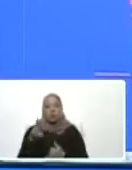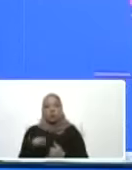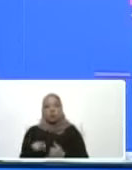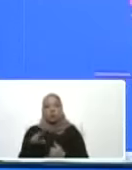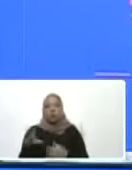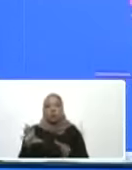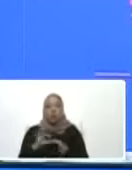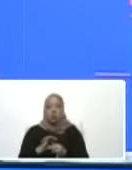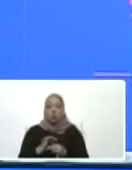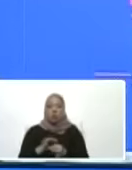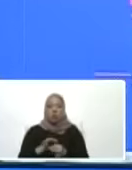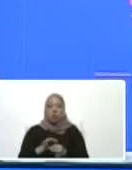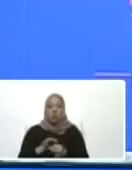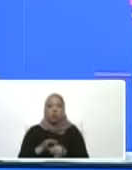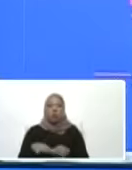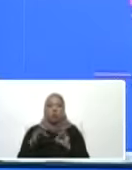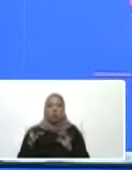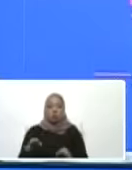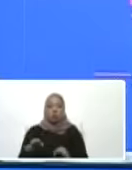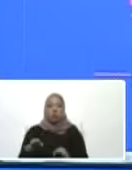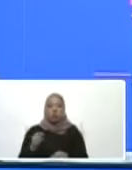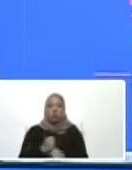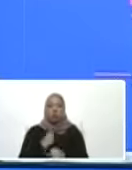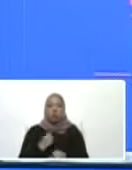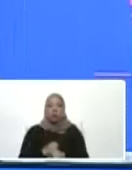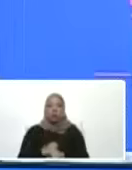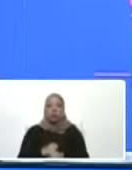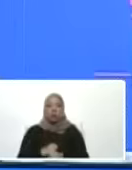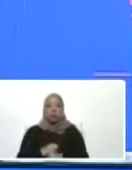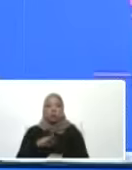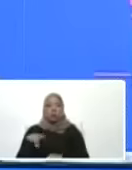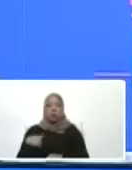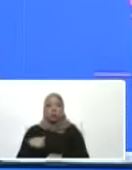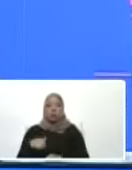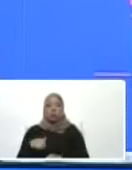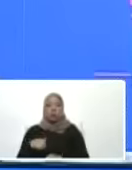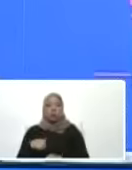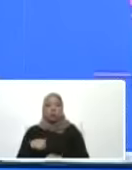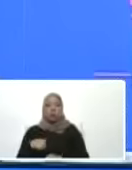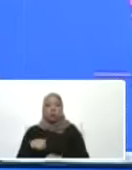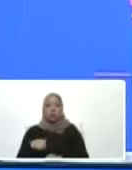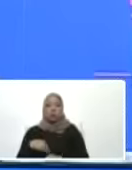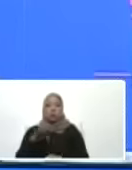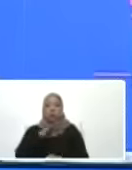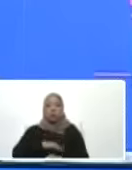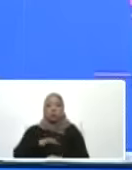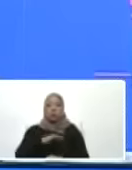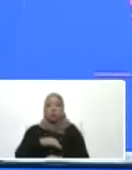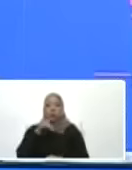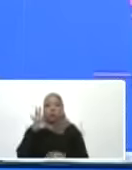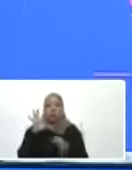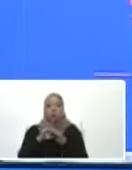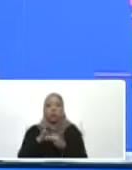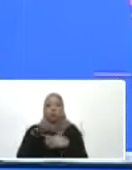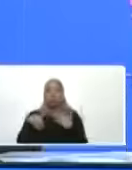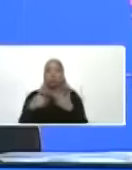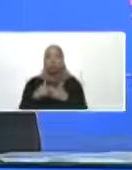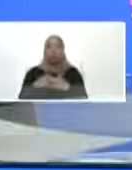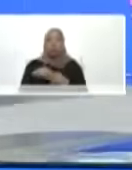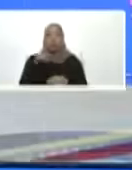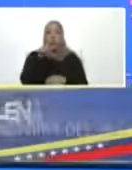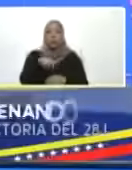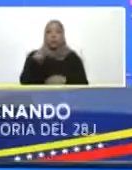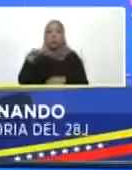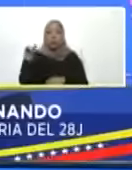La unidad debe ser nuestro norte, nuestra consigna. Más allá de unir a todo el que está unido,